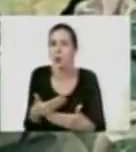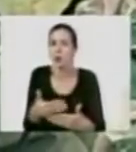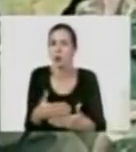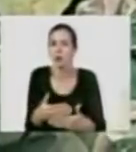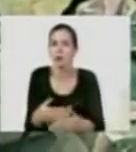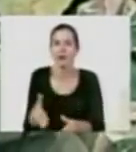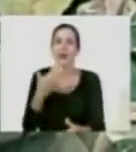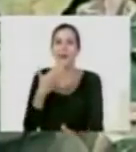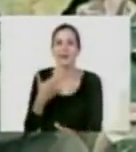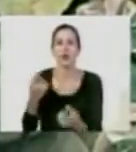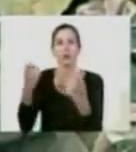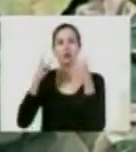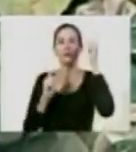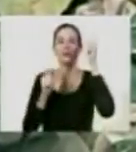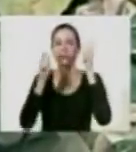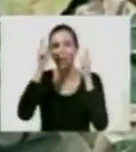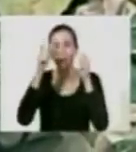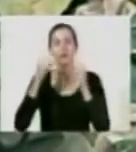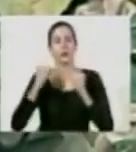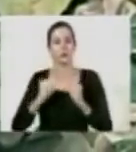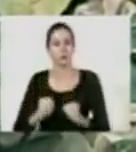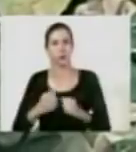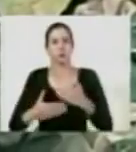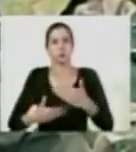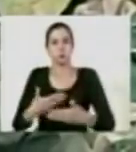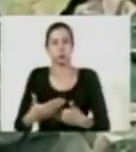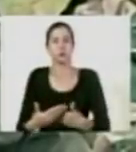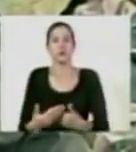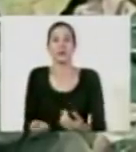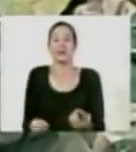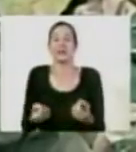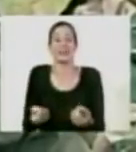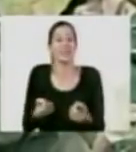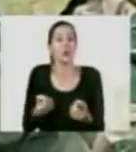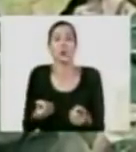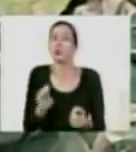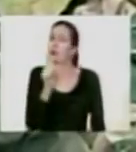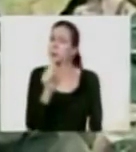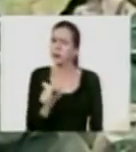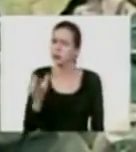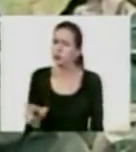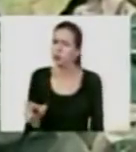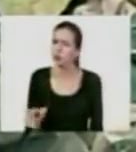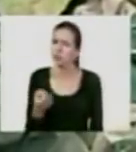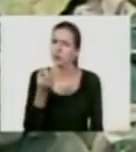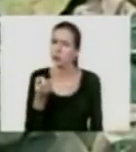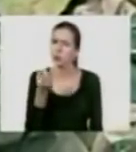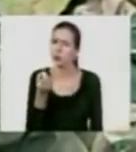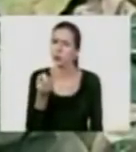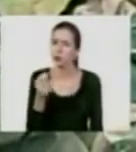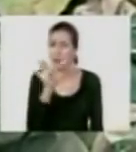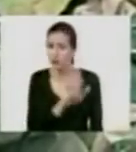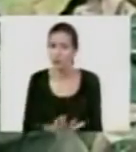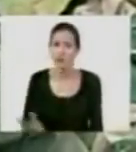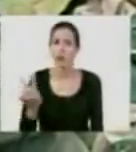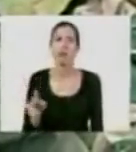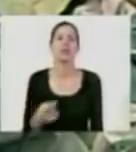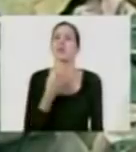Hugo Chávez, consolidándola. Por eso es que nadie aquí en nuestra Venezuela puede